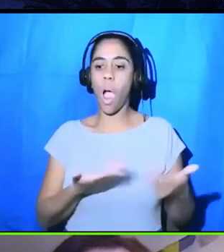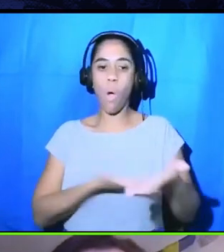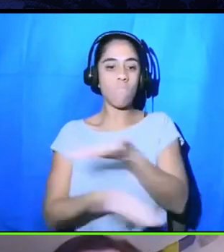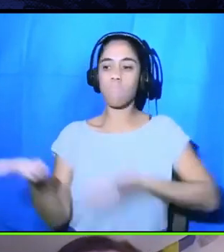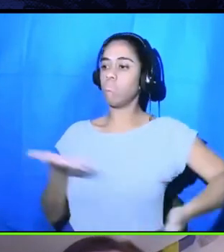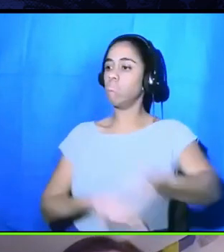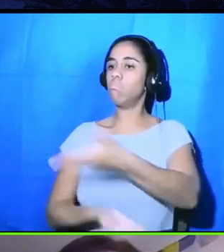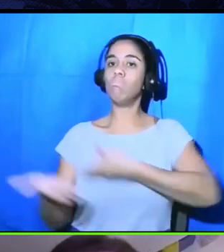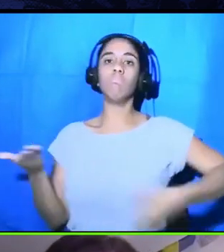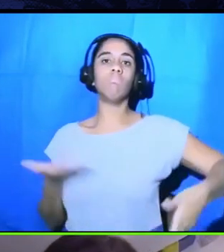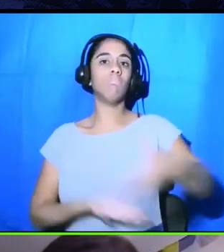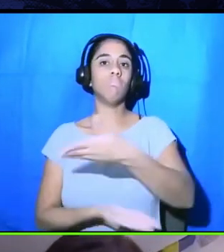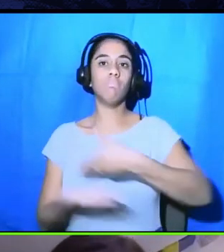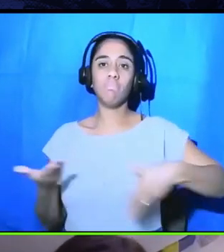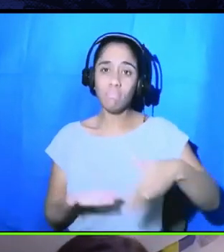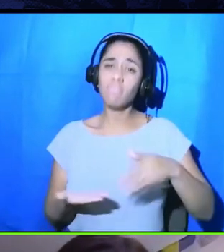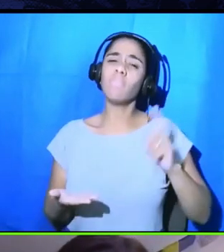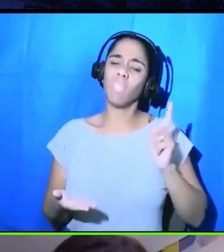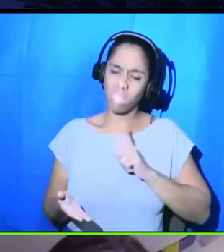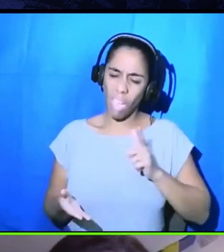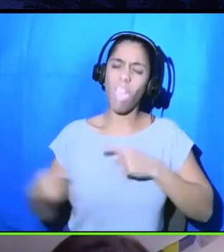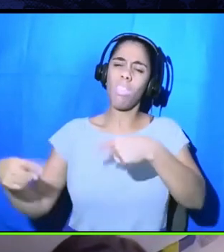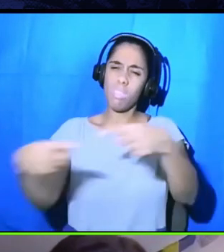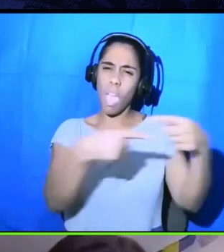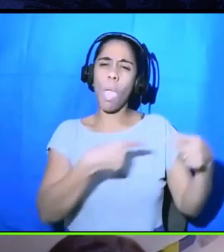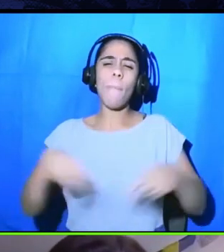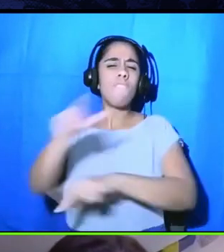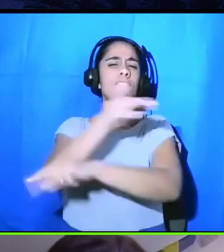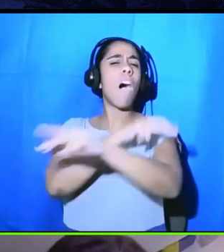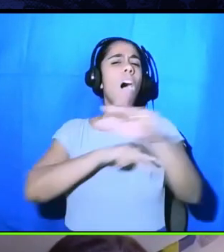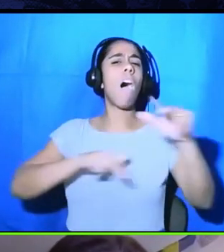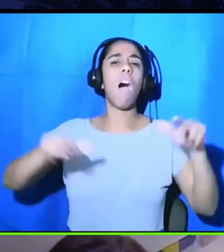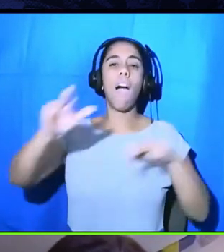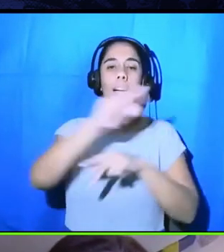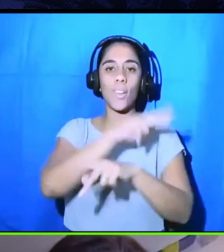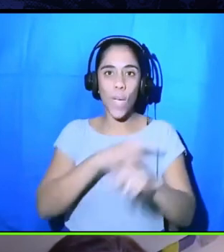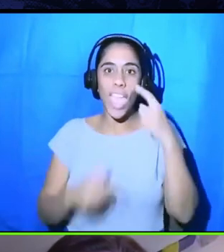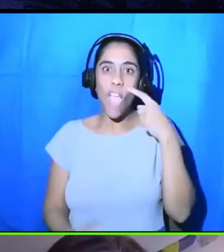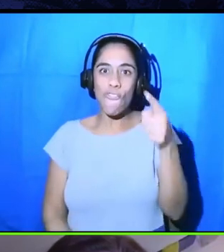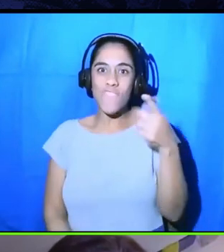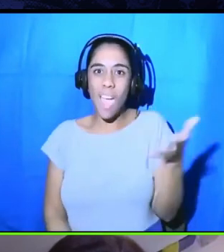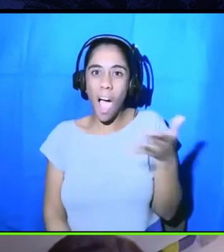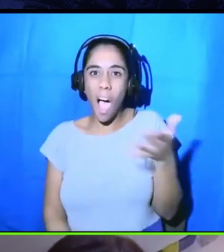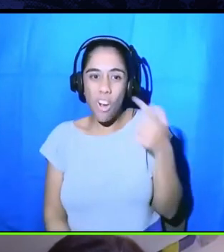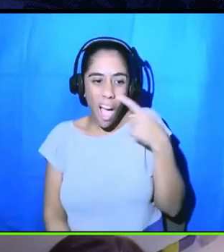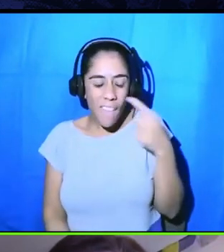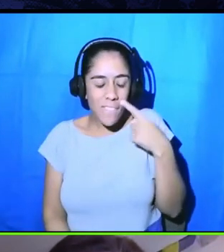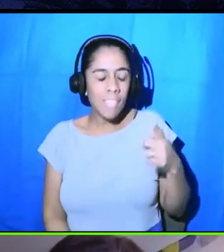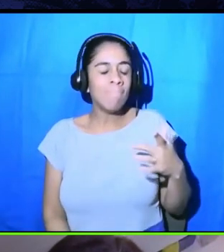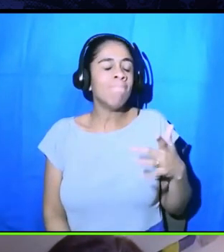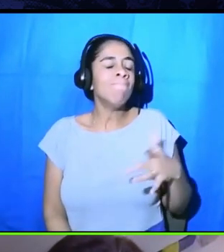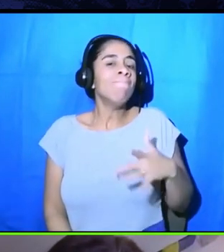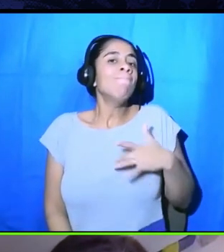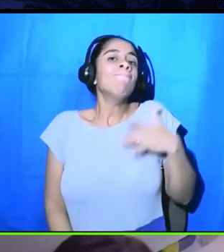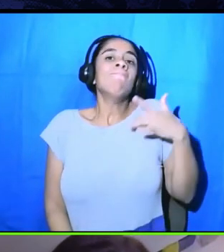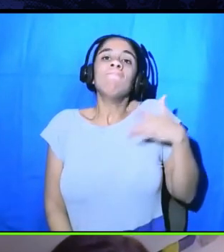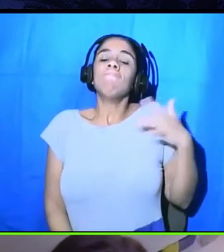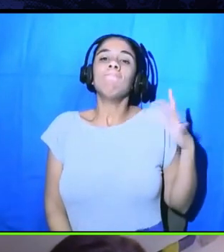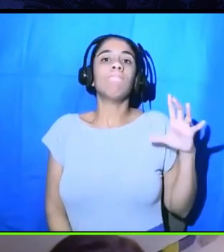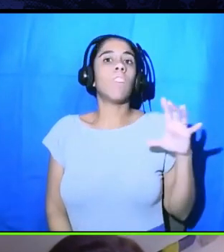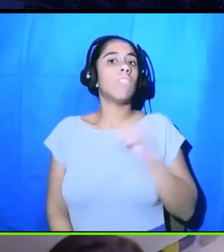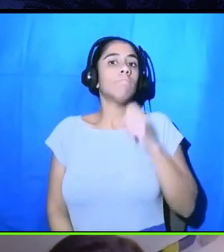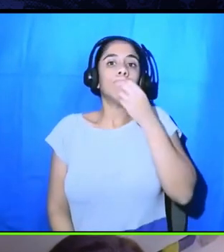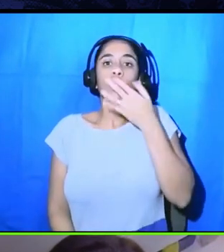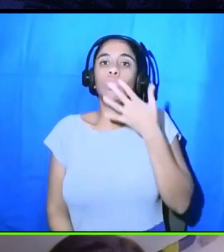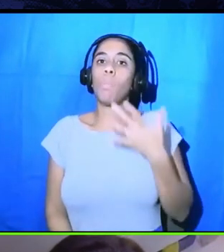mira he visto en la práctica cosas que solo había imaginado en teoría y eso ya es